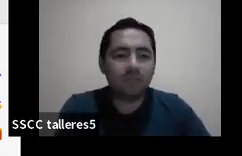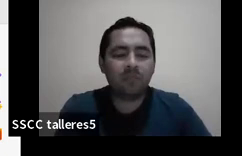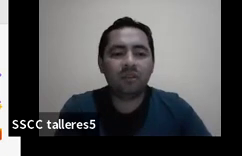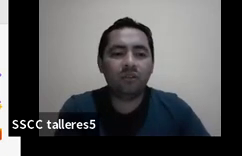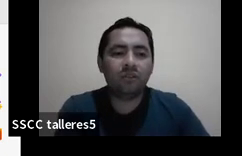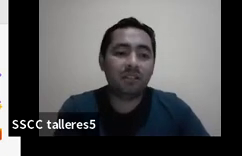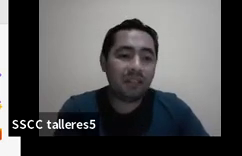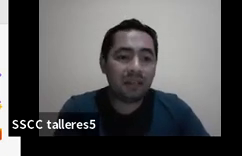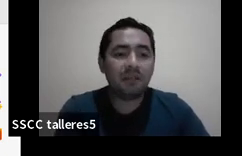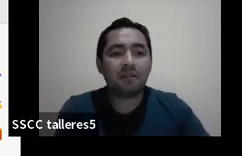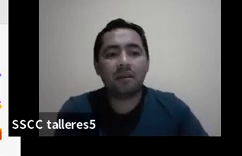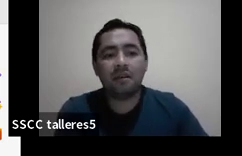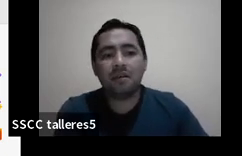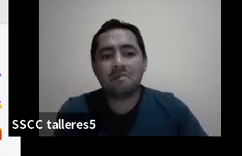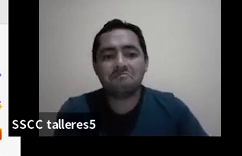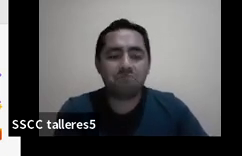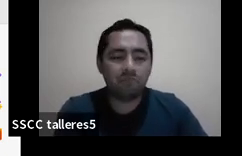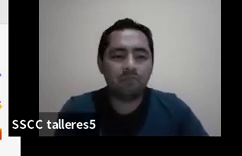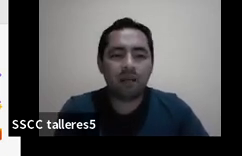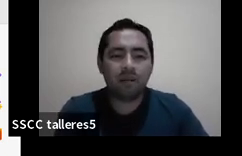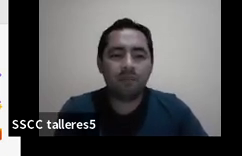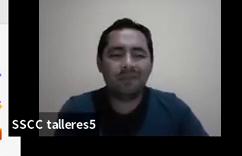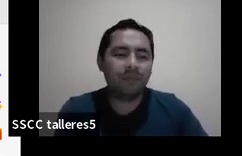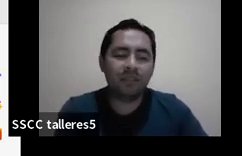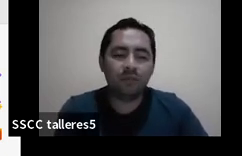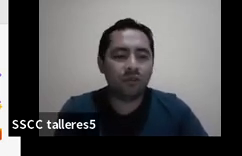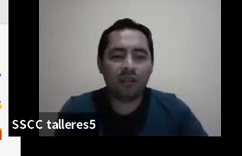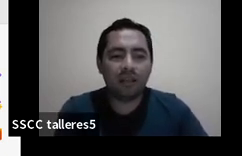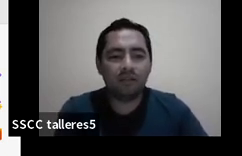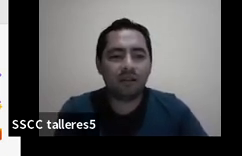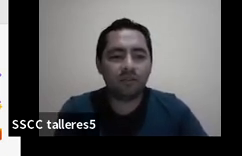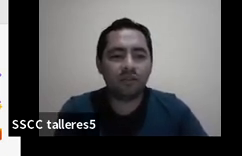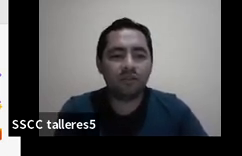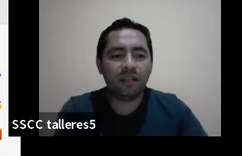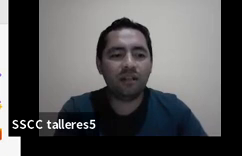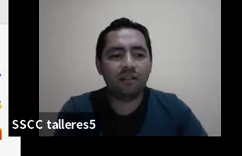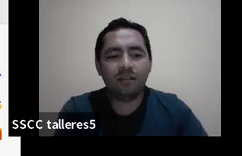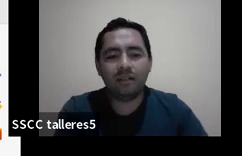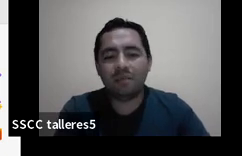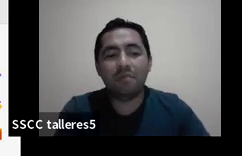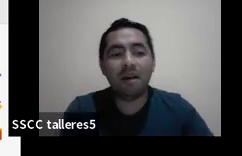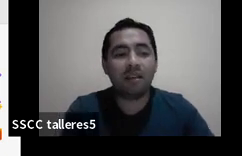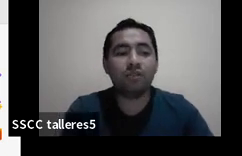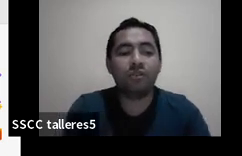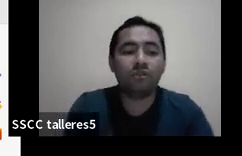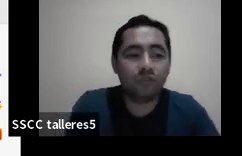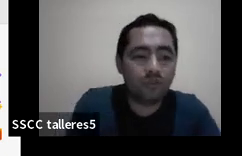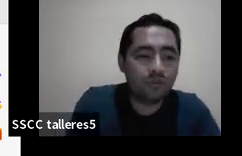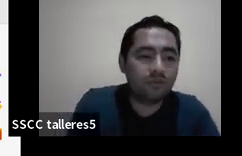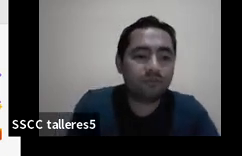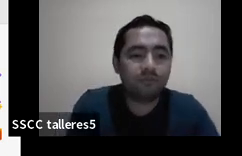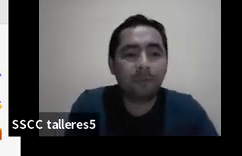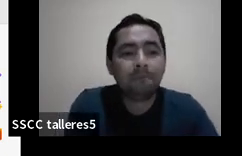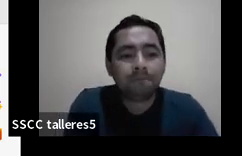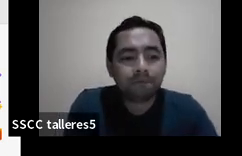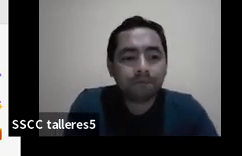Entonces, dependiendo de dónde estés, va a depender mucho la situación de la misma asociación de